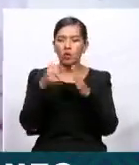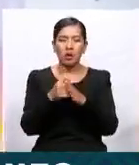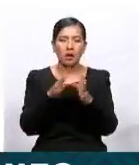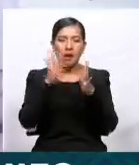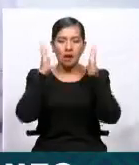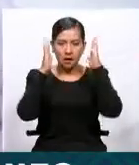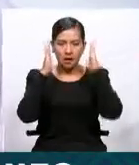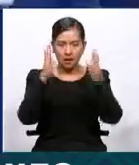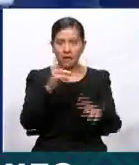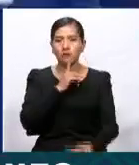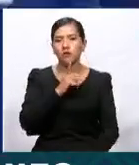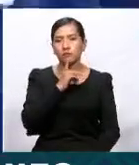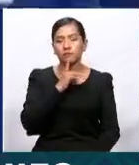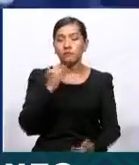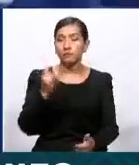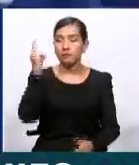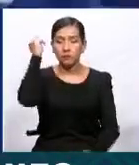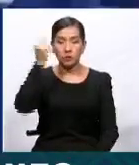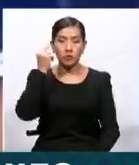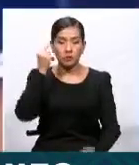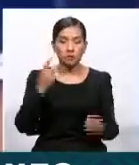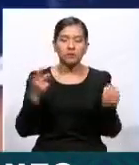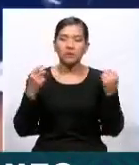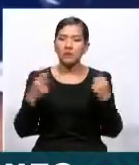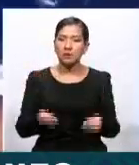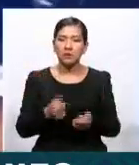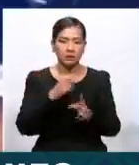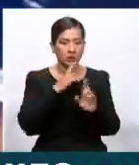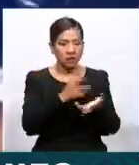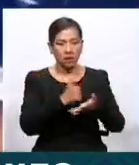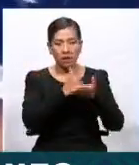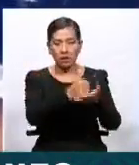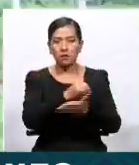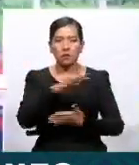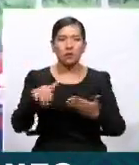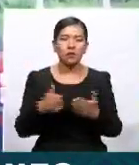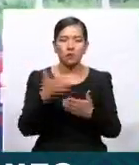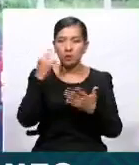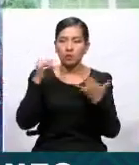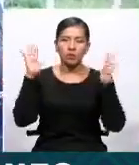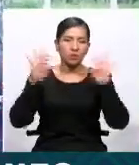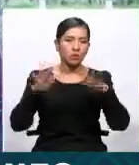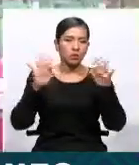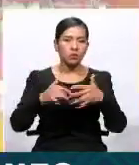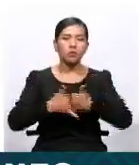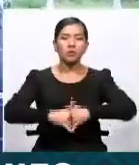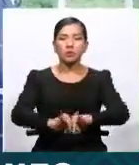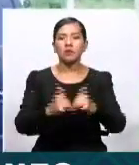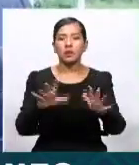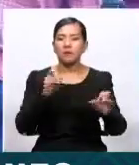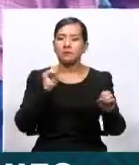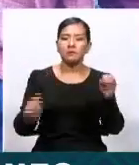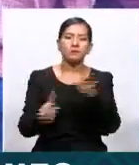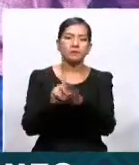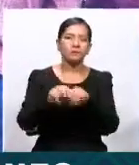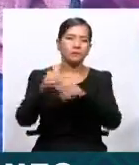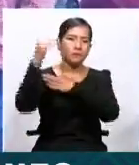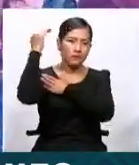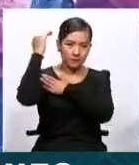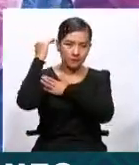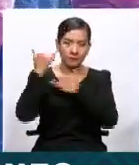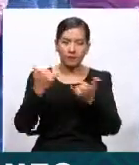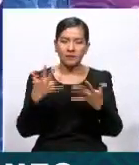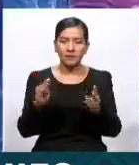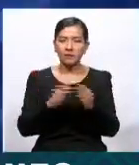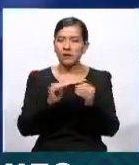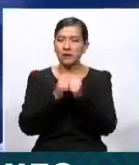El gobierno nacional da respuesta inmediata ante las inundaciones por las constantes lluvias registradas en Santa Cruz, entregando